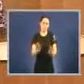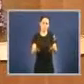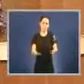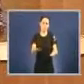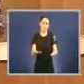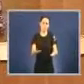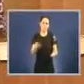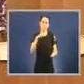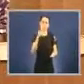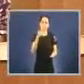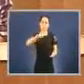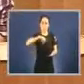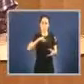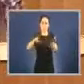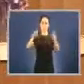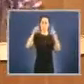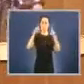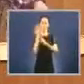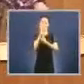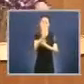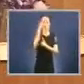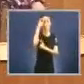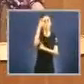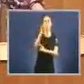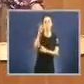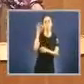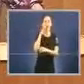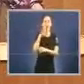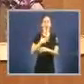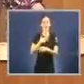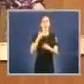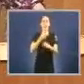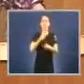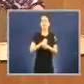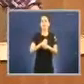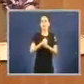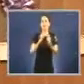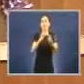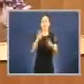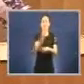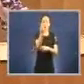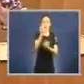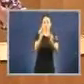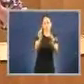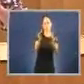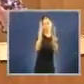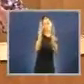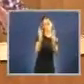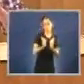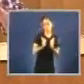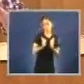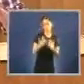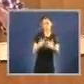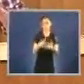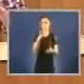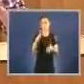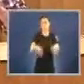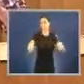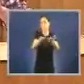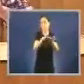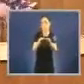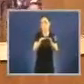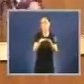como representantes do pobo galego é mellorar as condicións de vida da xente, loitar pola igualdade e a xusticia, isto é só